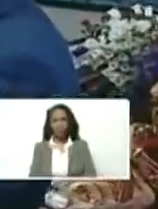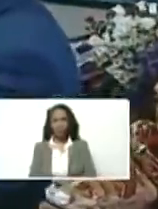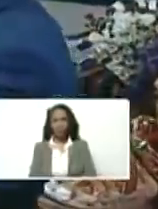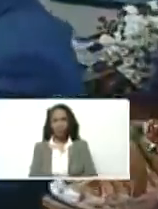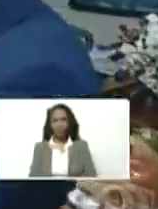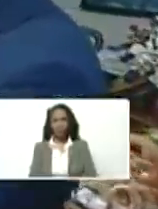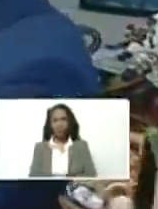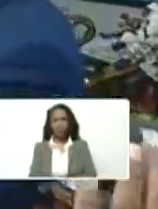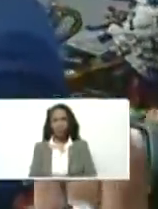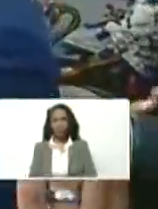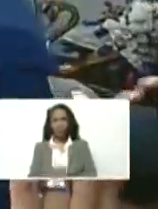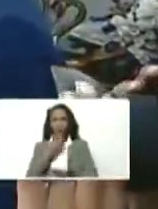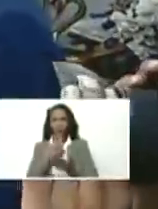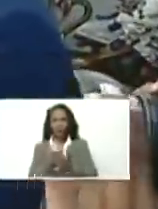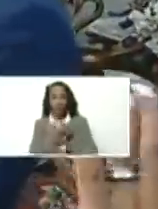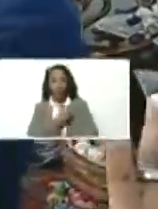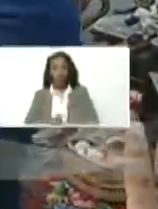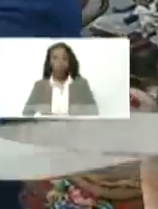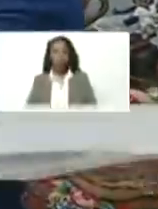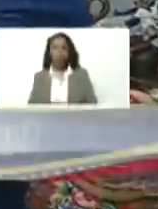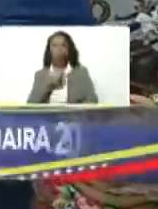Gracias, está sabroso, vale.